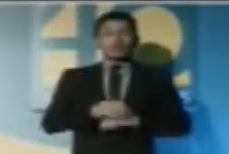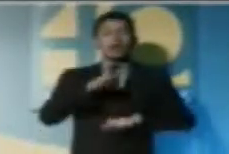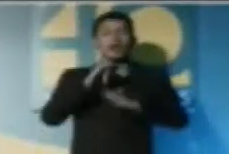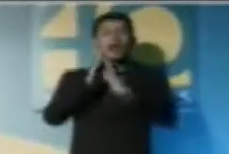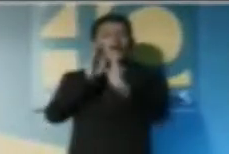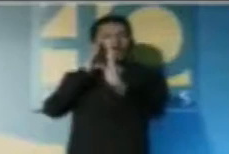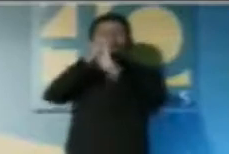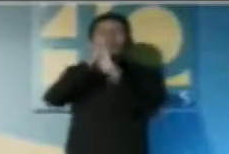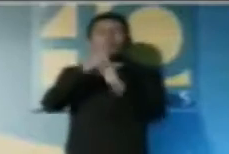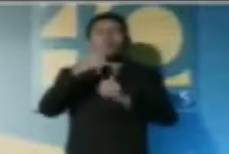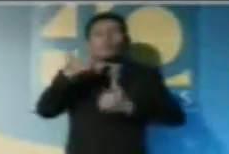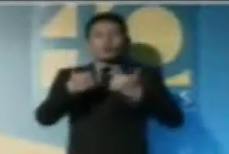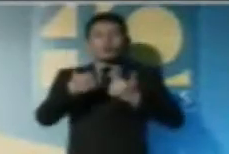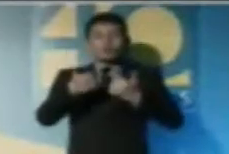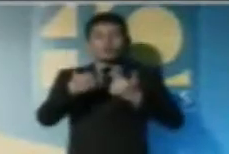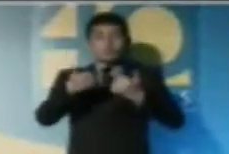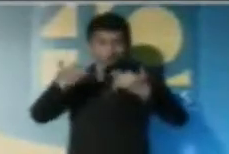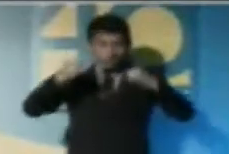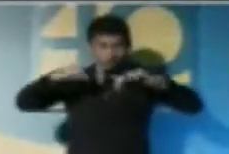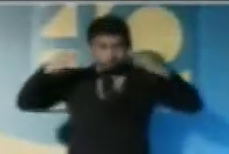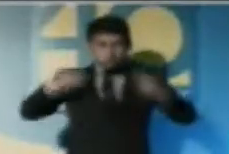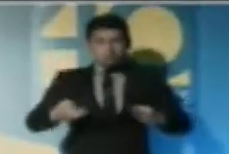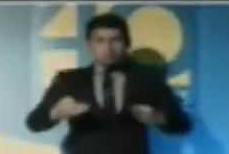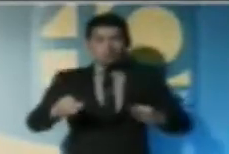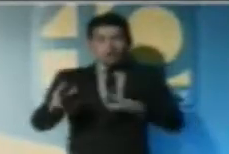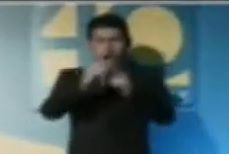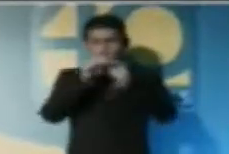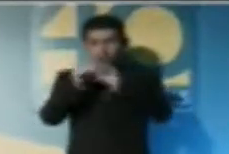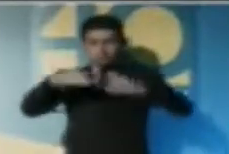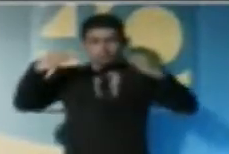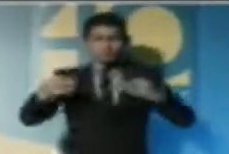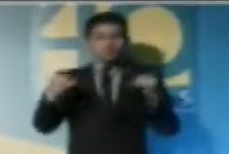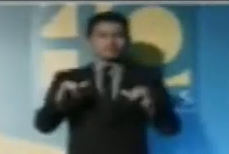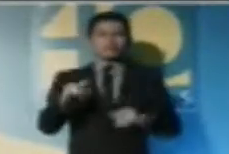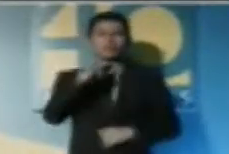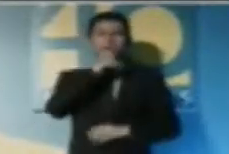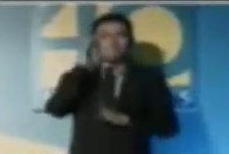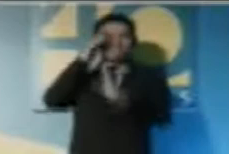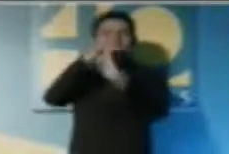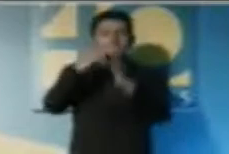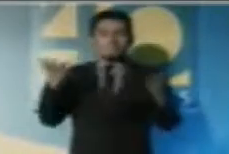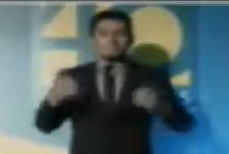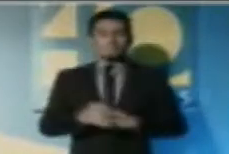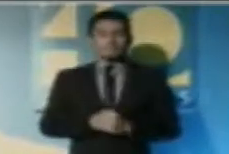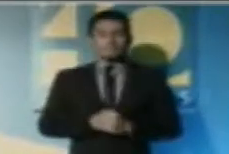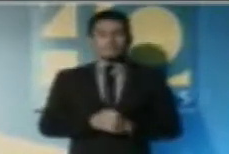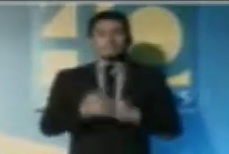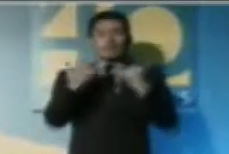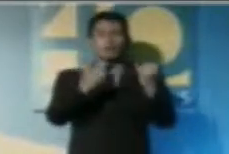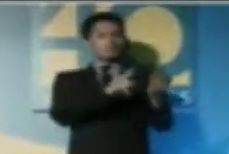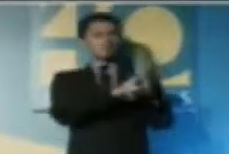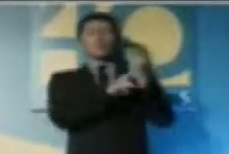seguir todavía no está suficientemente consensuado. Lo único que se ha demostrado es que